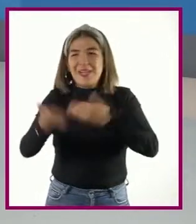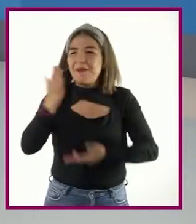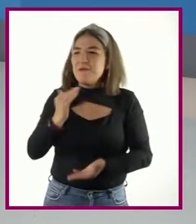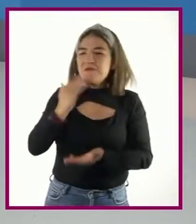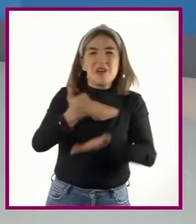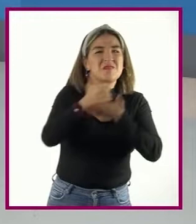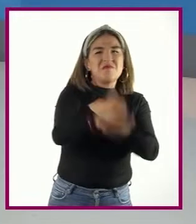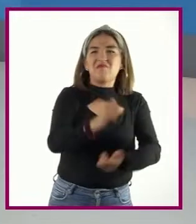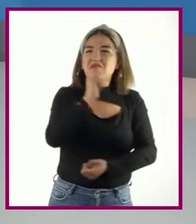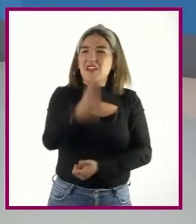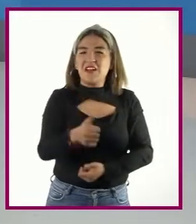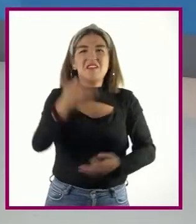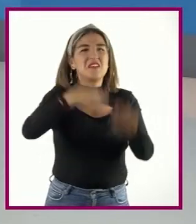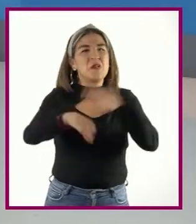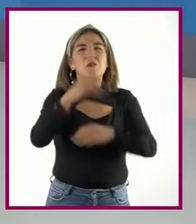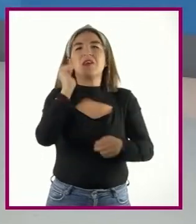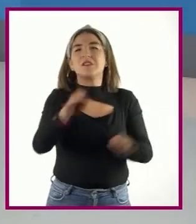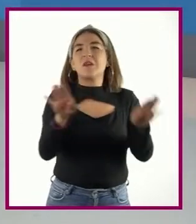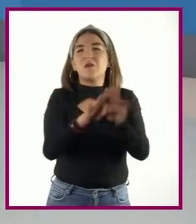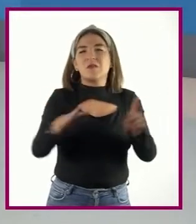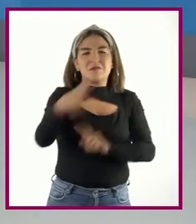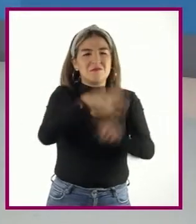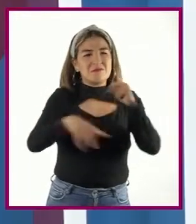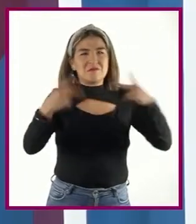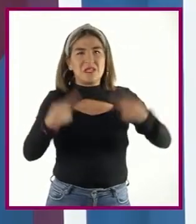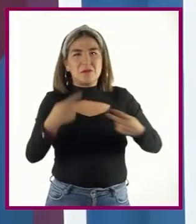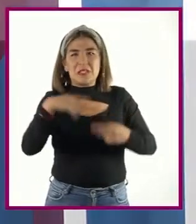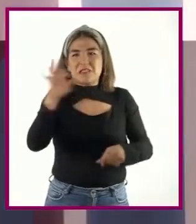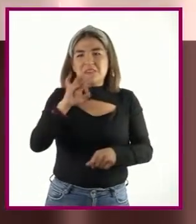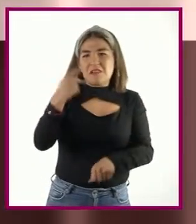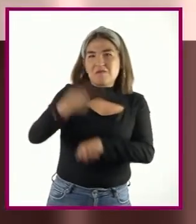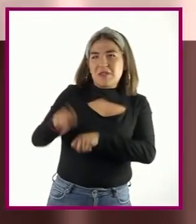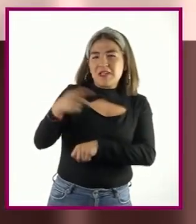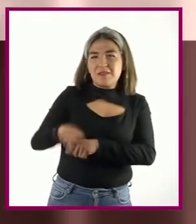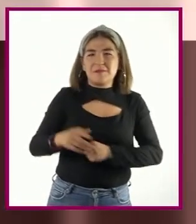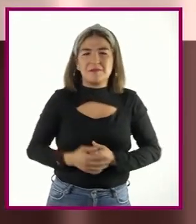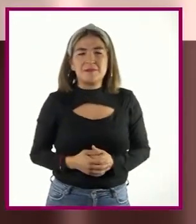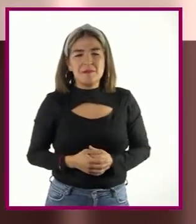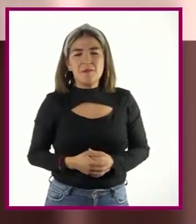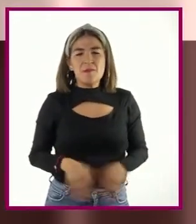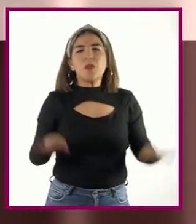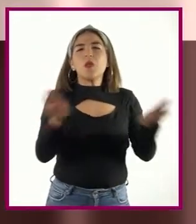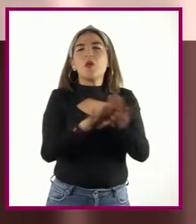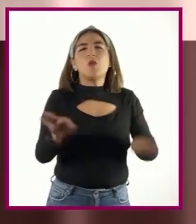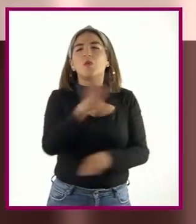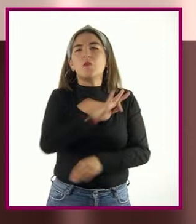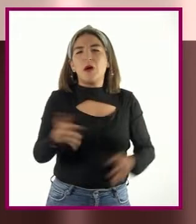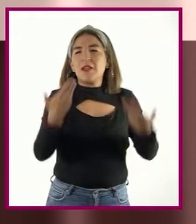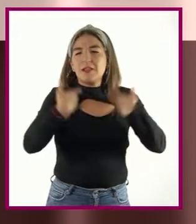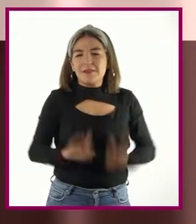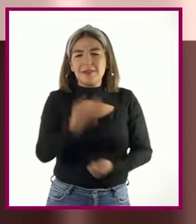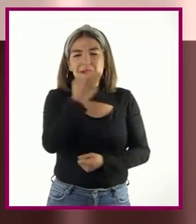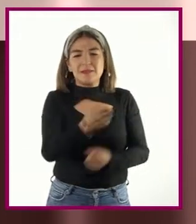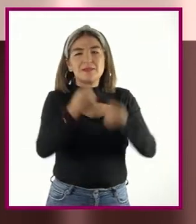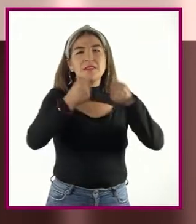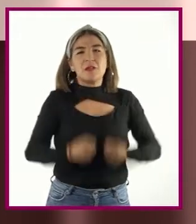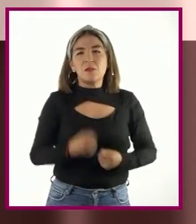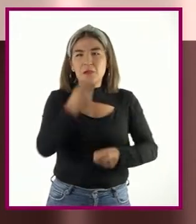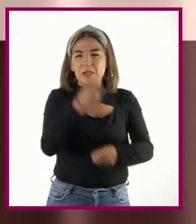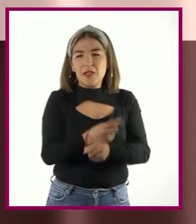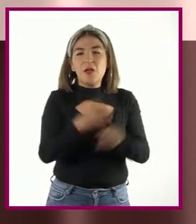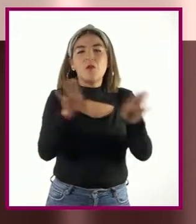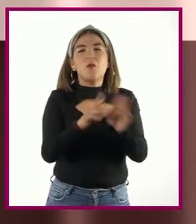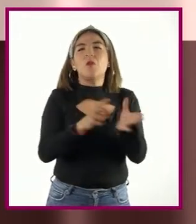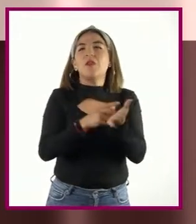cualquier persona a nuestro alrededor puede ser una amenaza. ¿Cómo es que podemos entender la seguridad